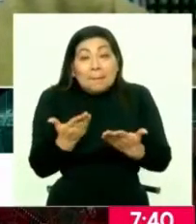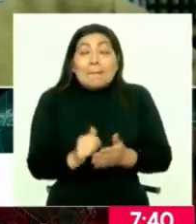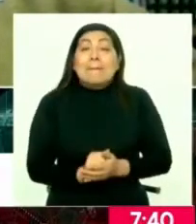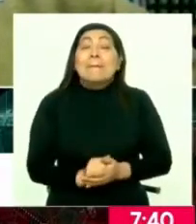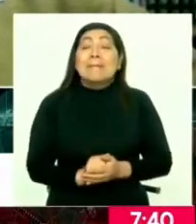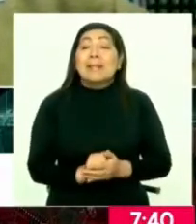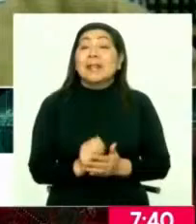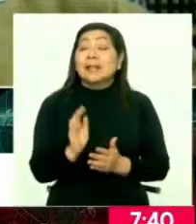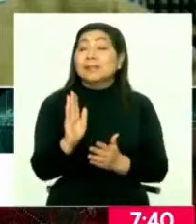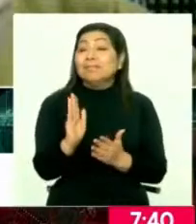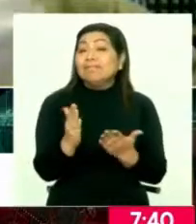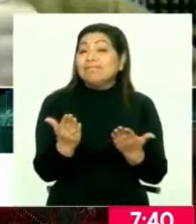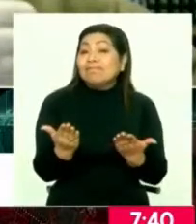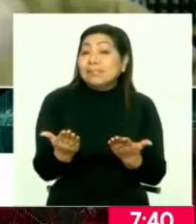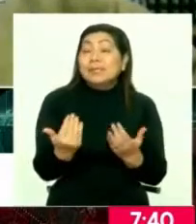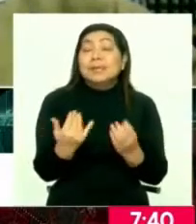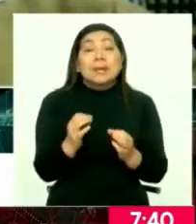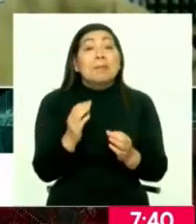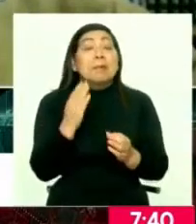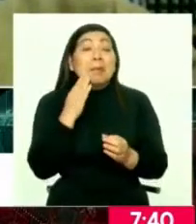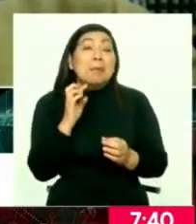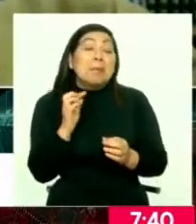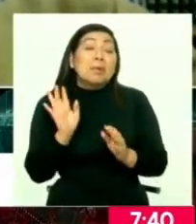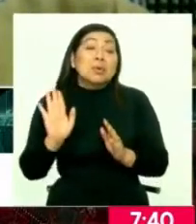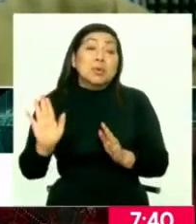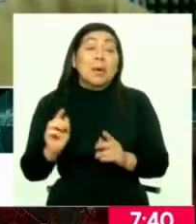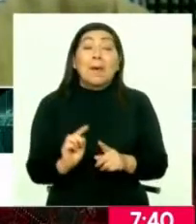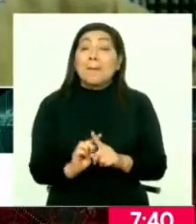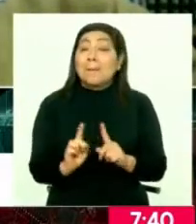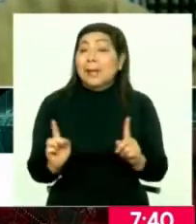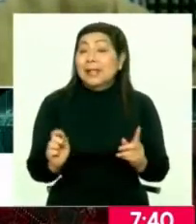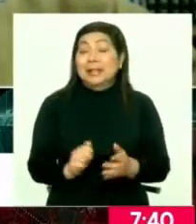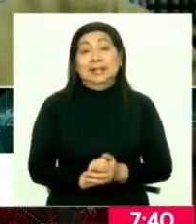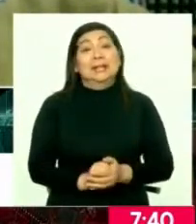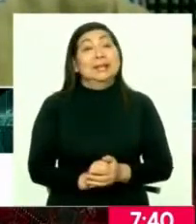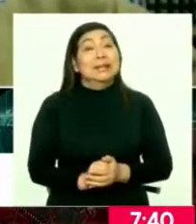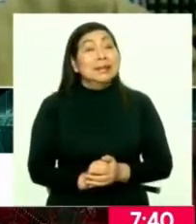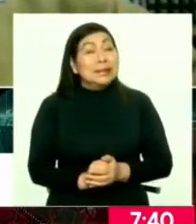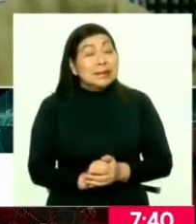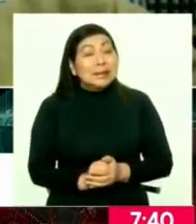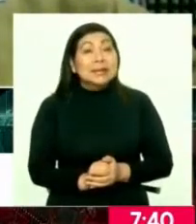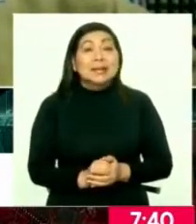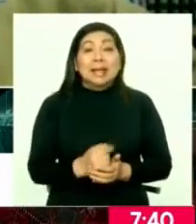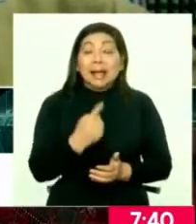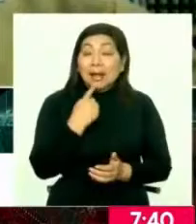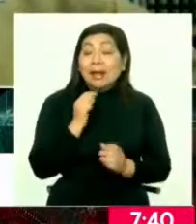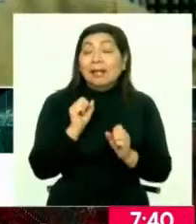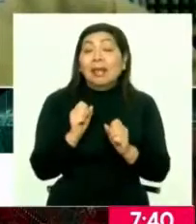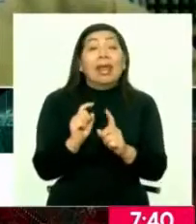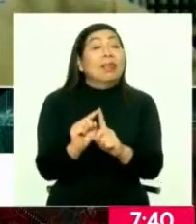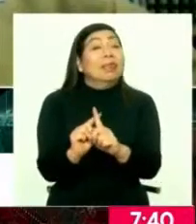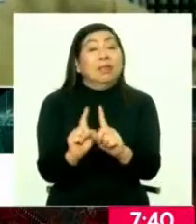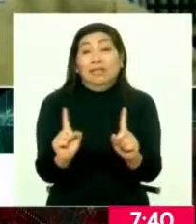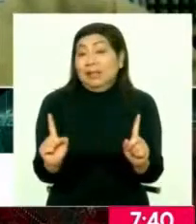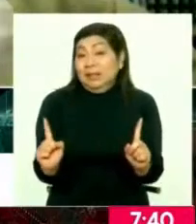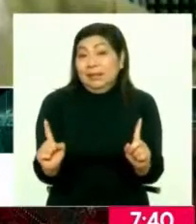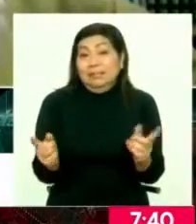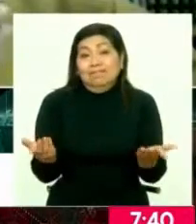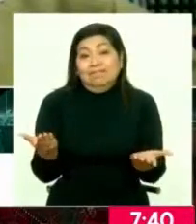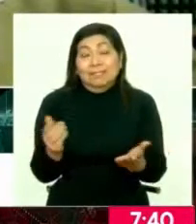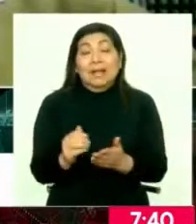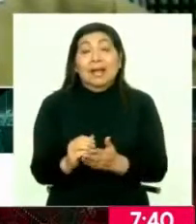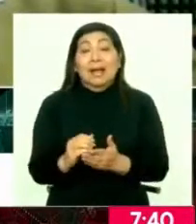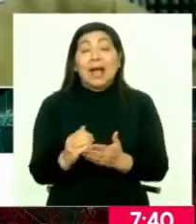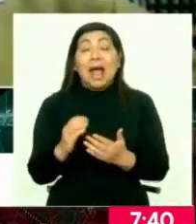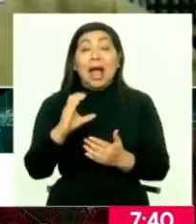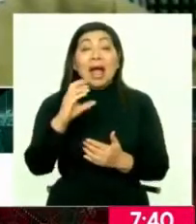nuestra casa paterna-materna, pero sí hay algo que lo diferencia, ¿no?